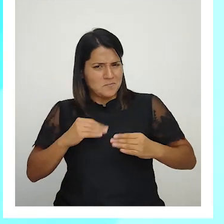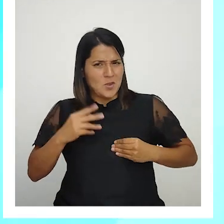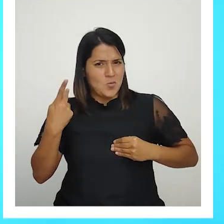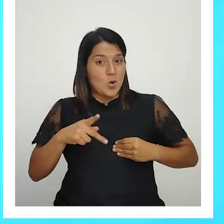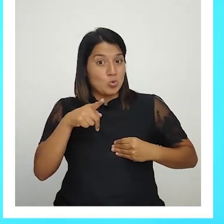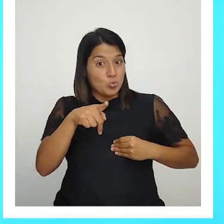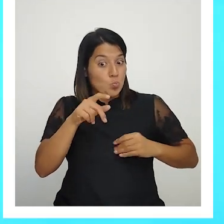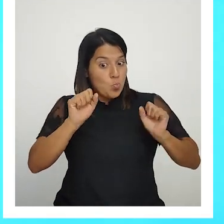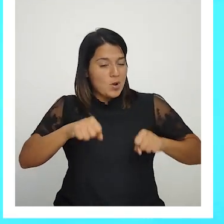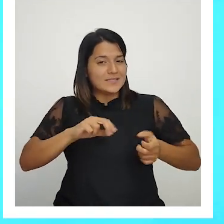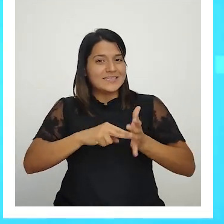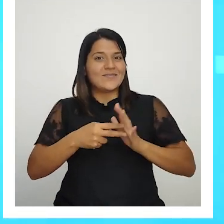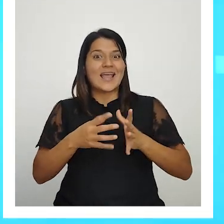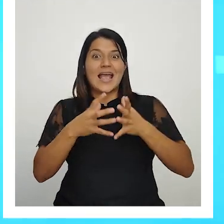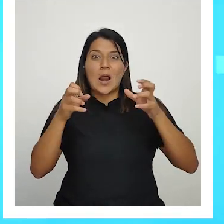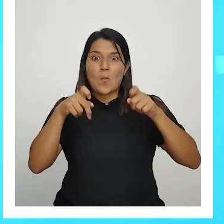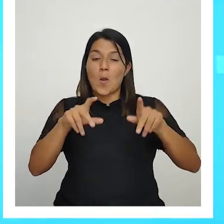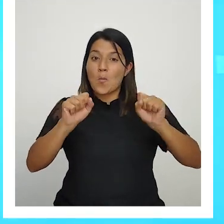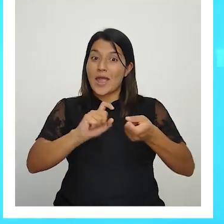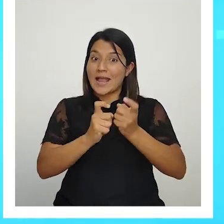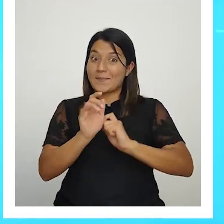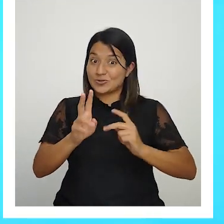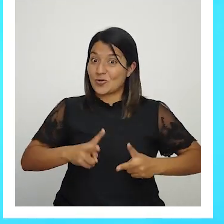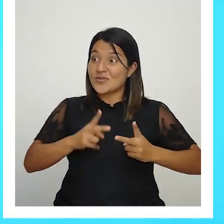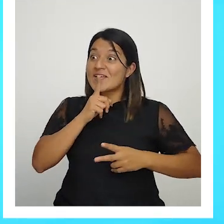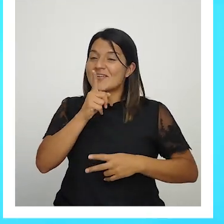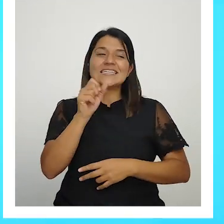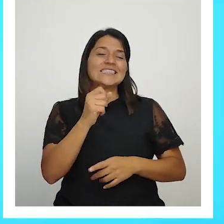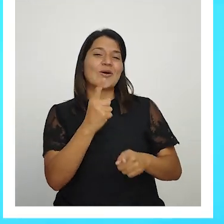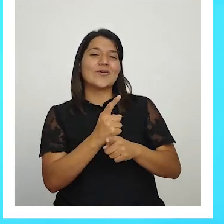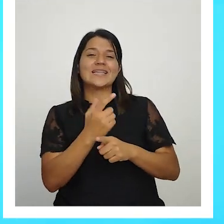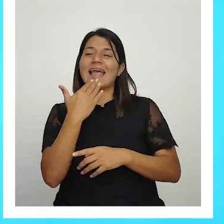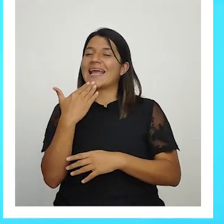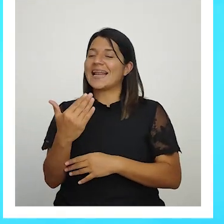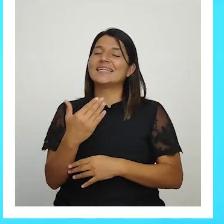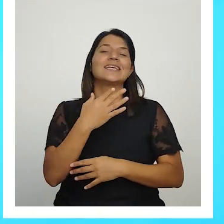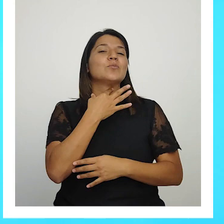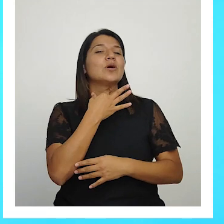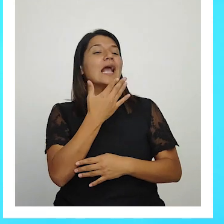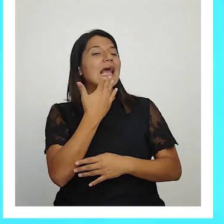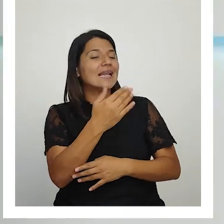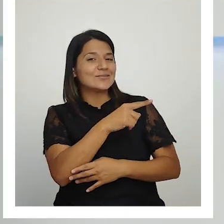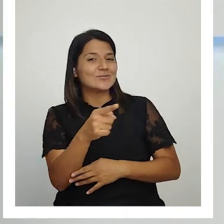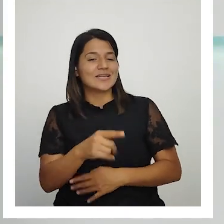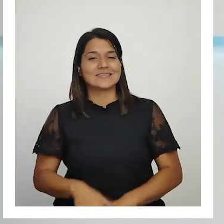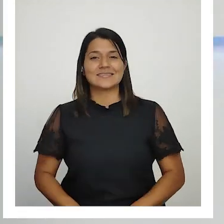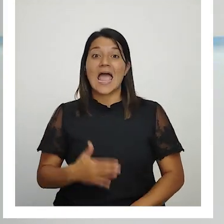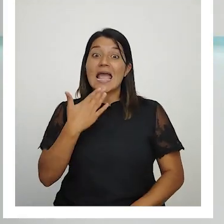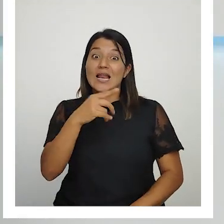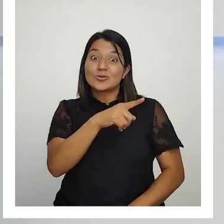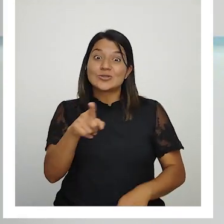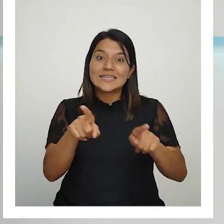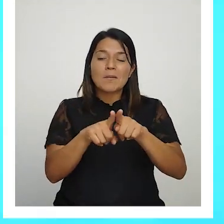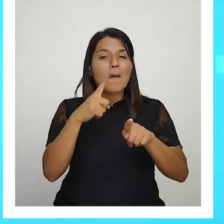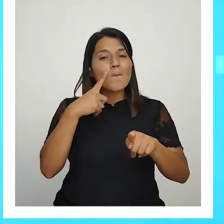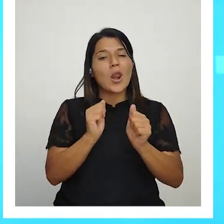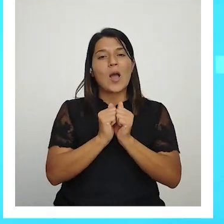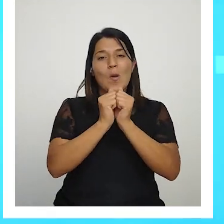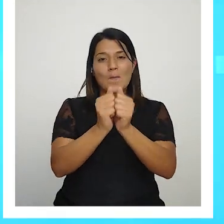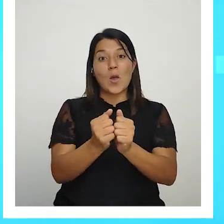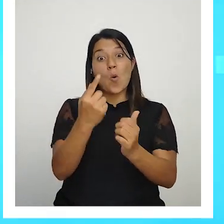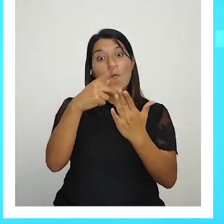arriésguese. Puede ser una oportunidad que le puede cambiar su vida, ¿cierto? Así es. Gracias, Glenda. Muchísimas gracias a ustedes. Y gracias a ustedes también por